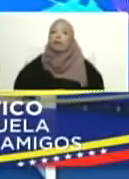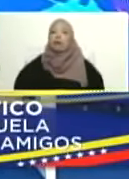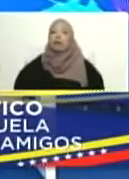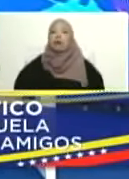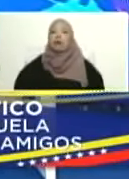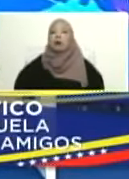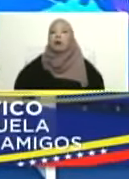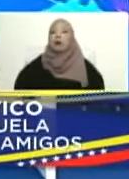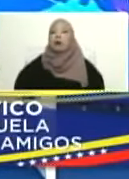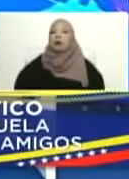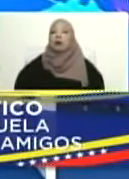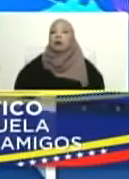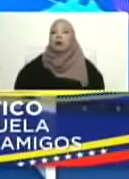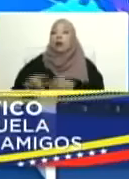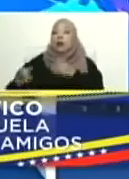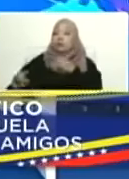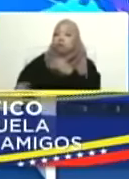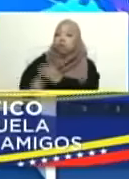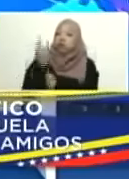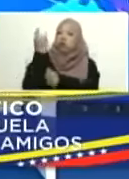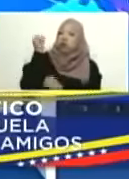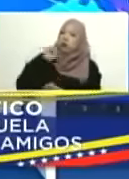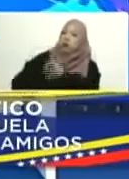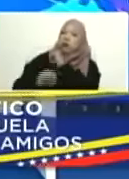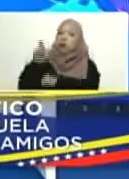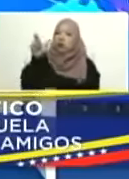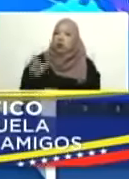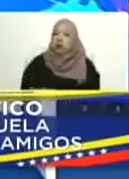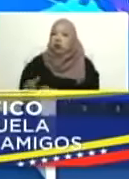Se alza contra la traición de Páez